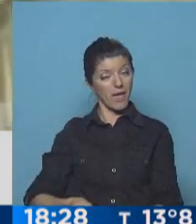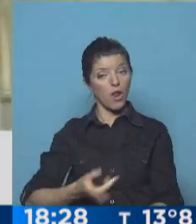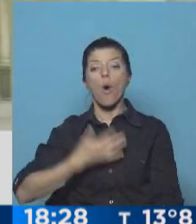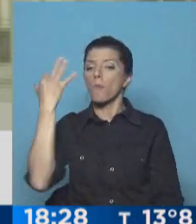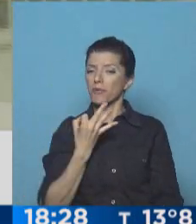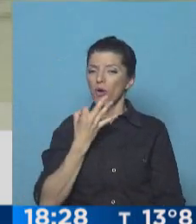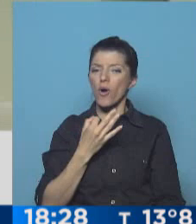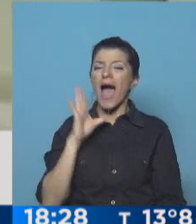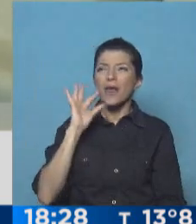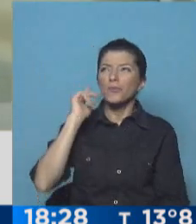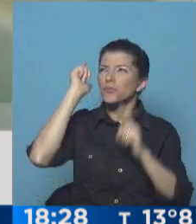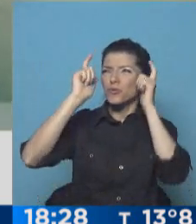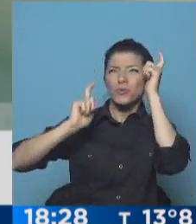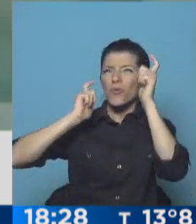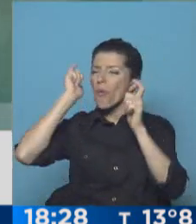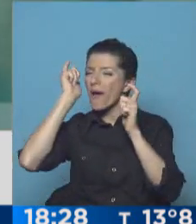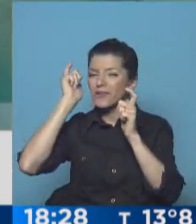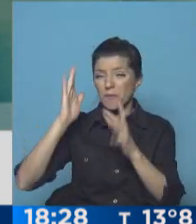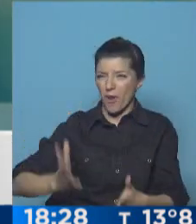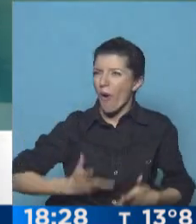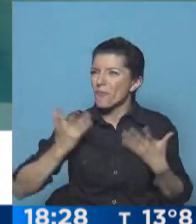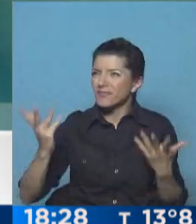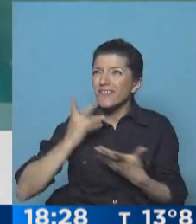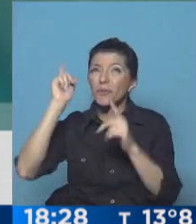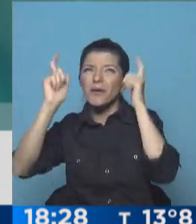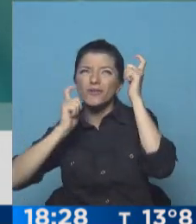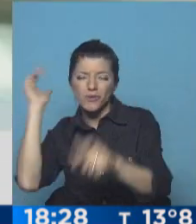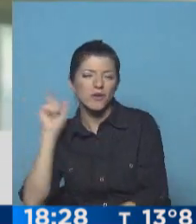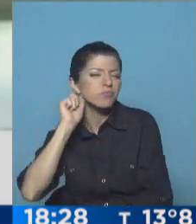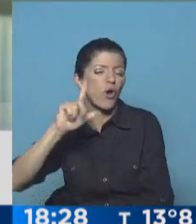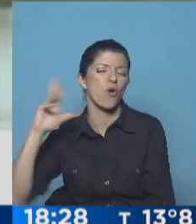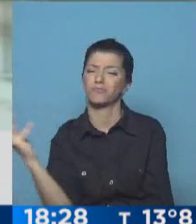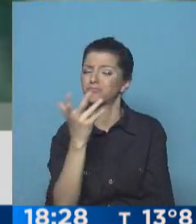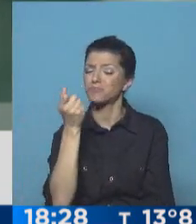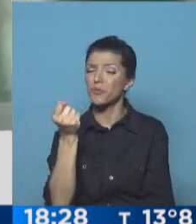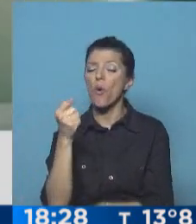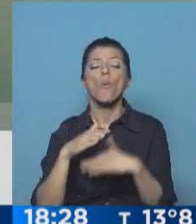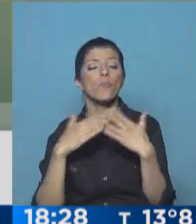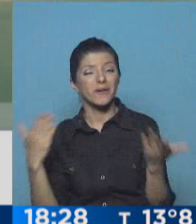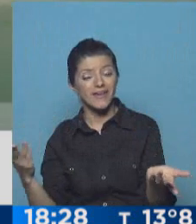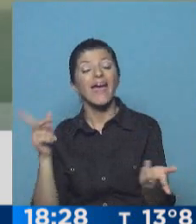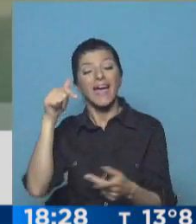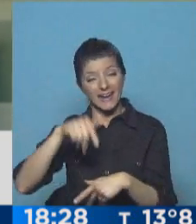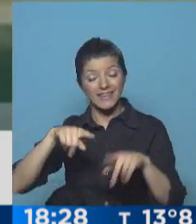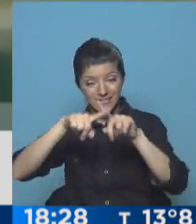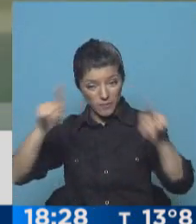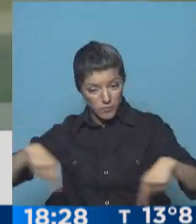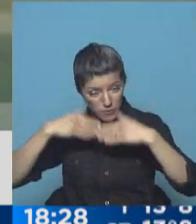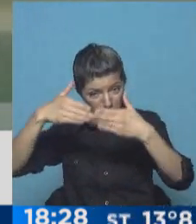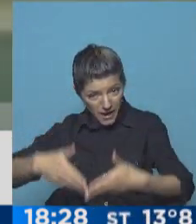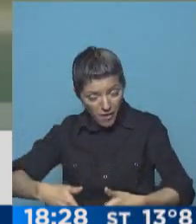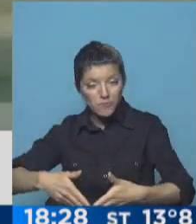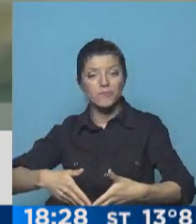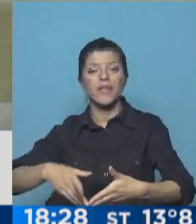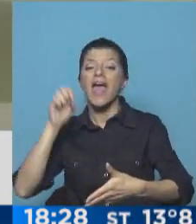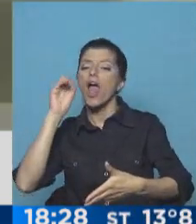un sueño y muy feliz, Presidenta, porque el nombre de este natatorio es de